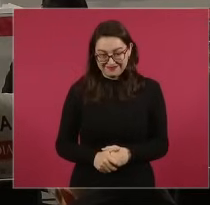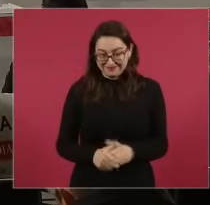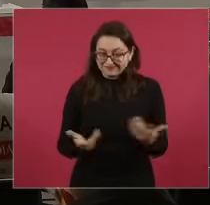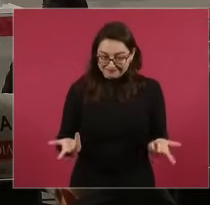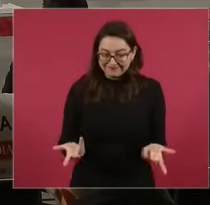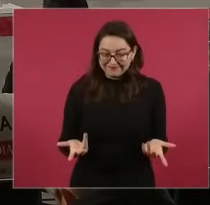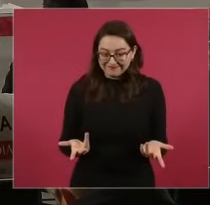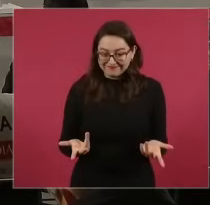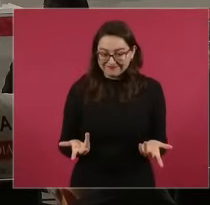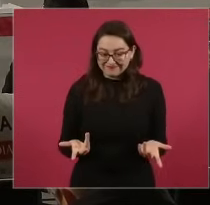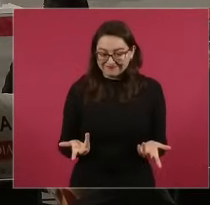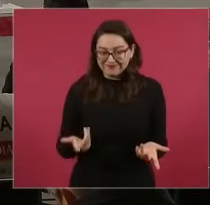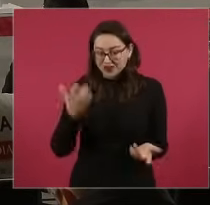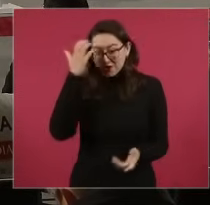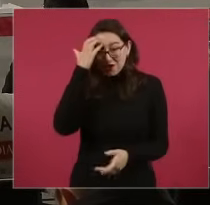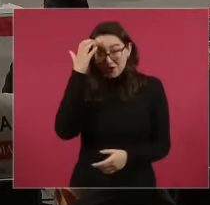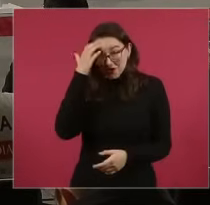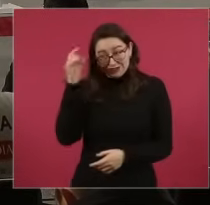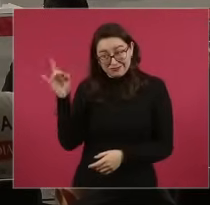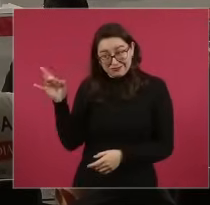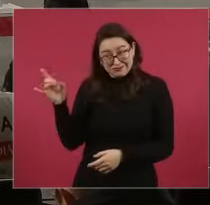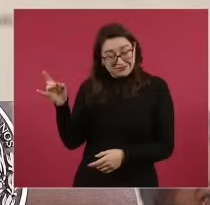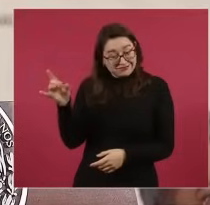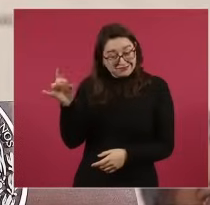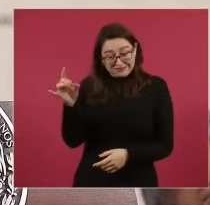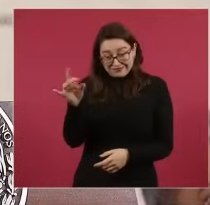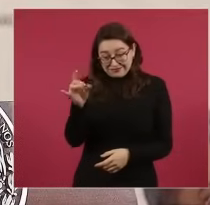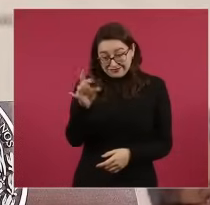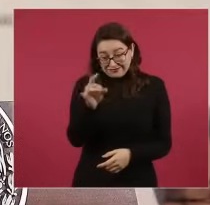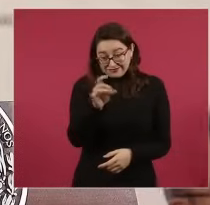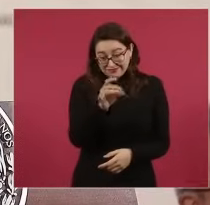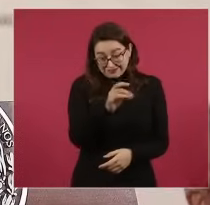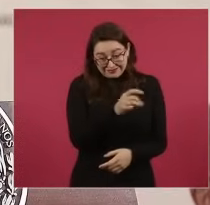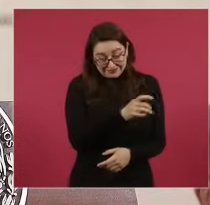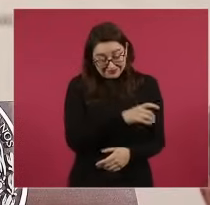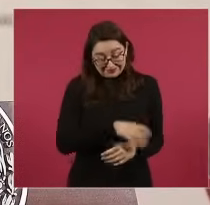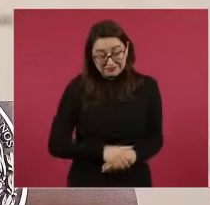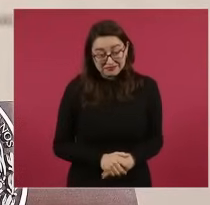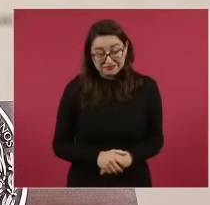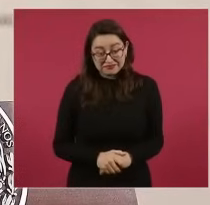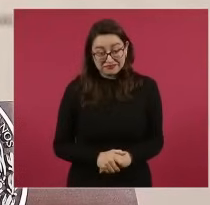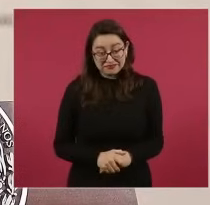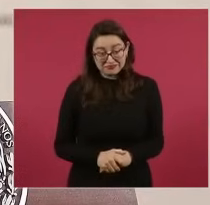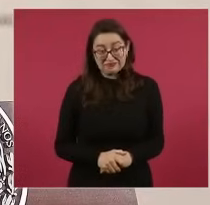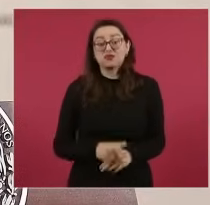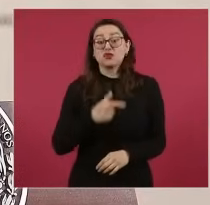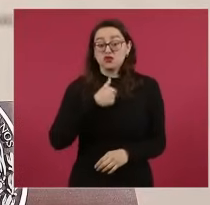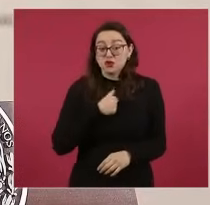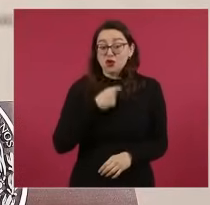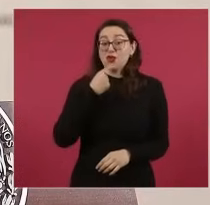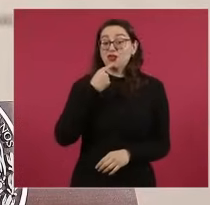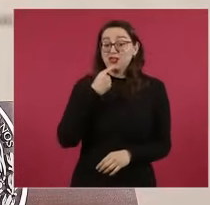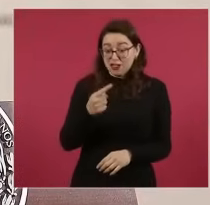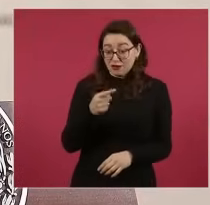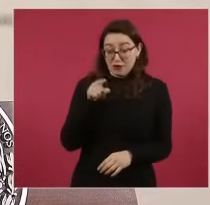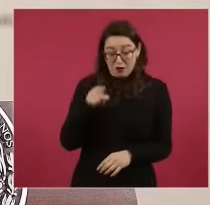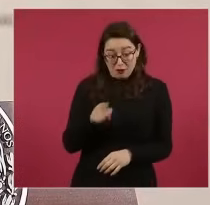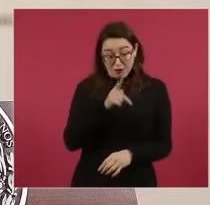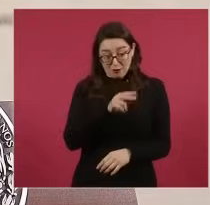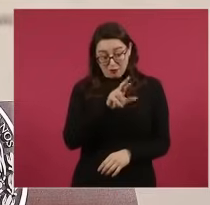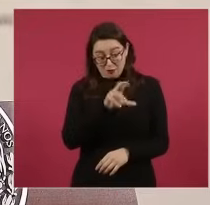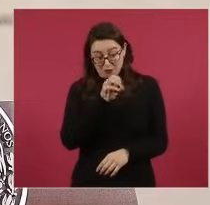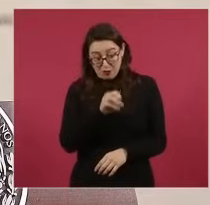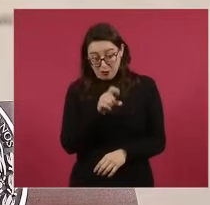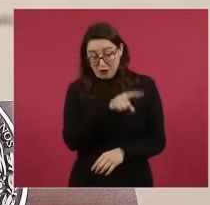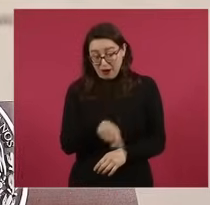Entonces, los conozco muy bien y si estoy planteando esto, lo del PRO, es porque